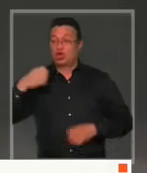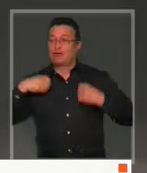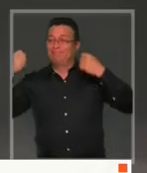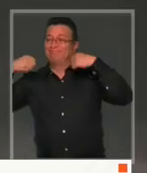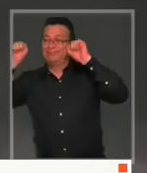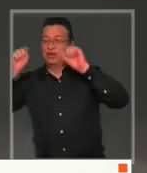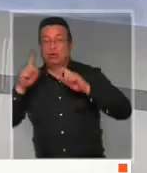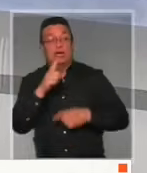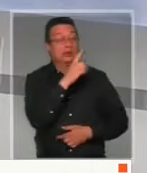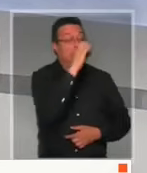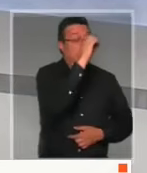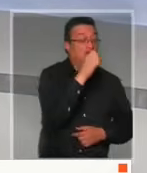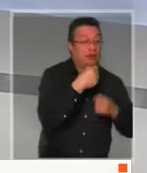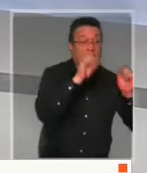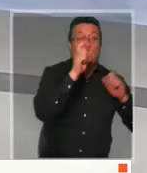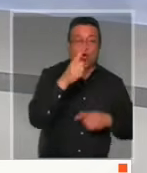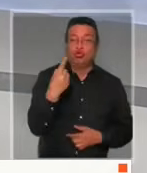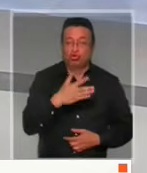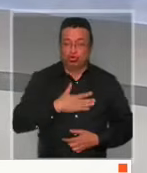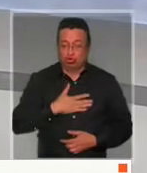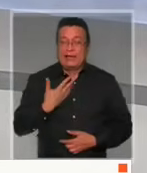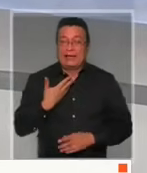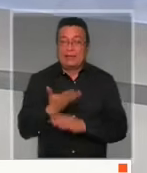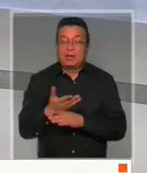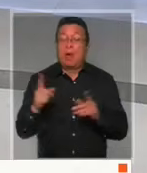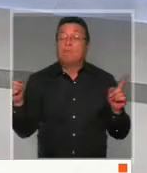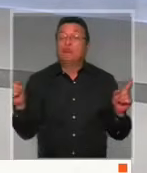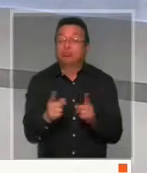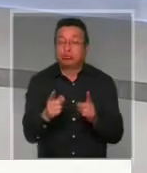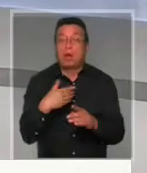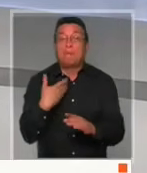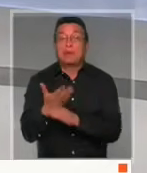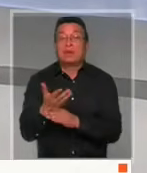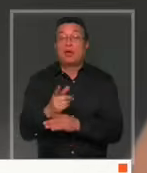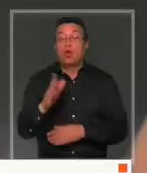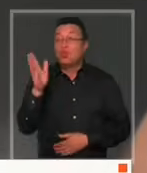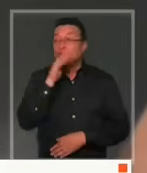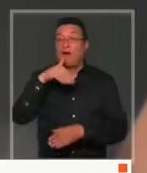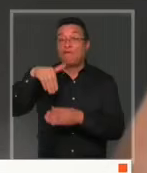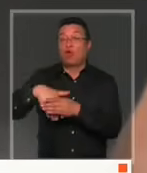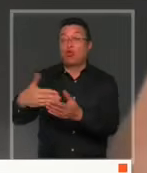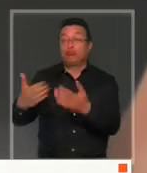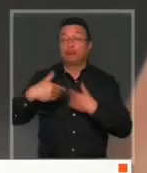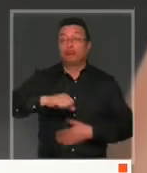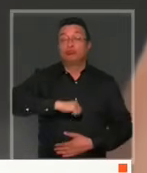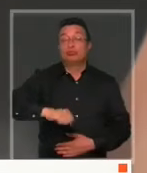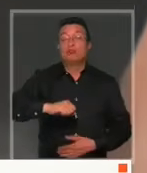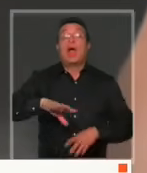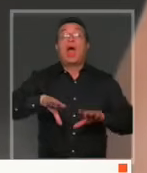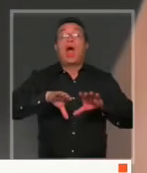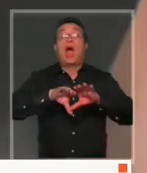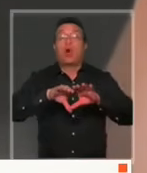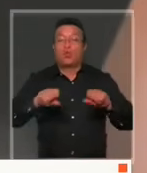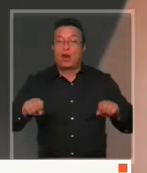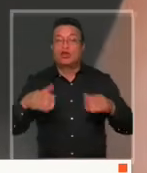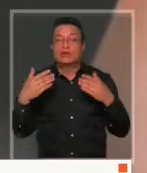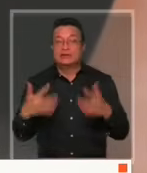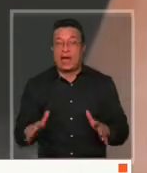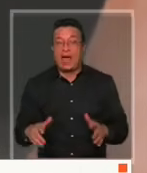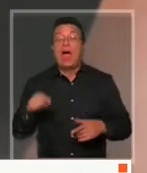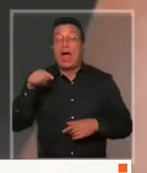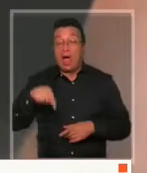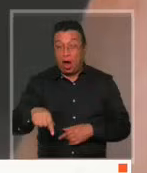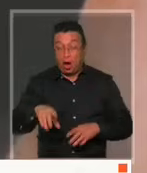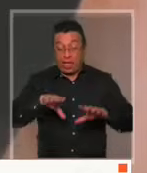queríamos un plazo más corto, efectivamente. Pero la posibilidad de un plazo más corto no tenía los votos. Entonces, se llegó a un acuerdo. Y hoy día, en el marco de